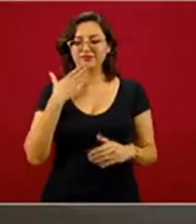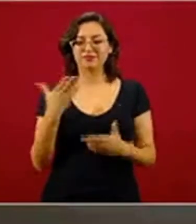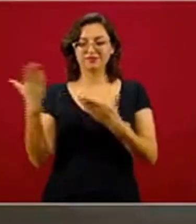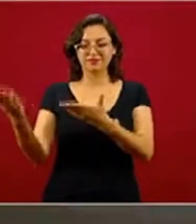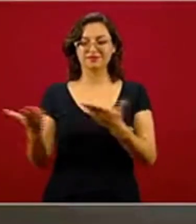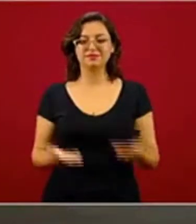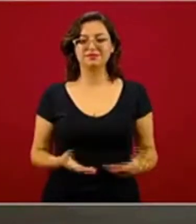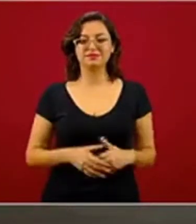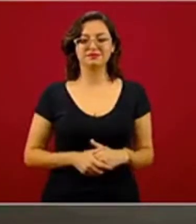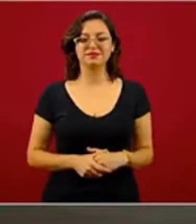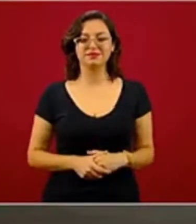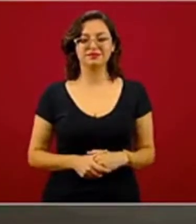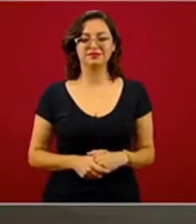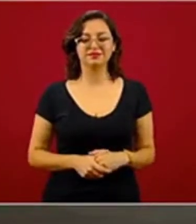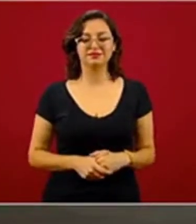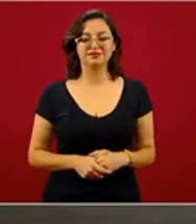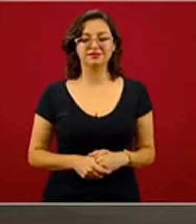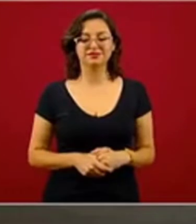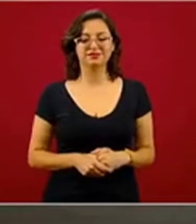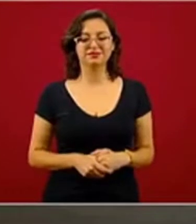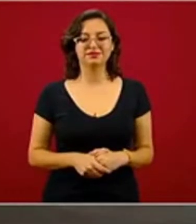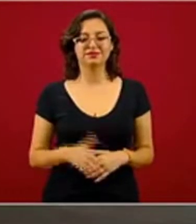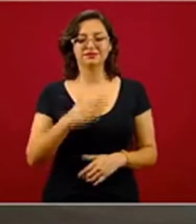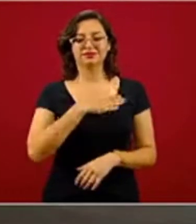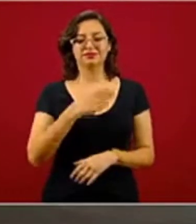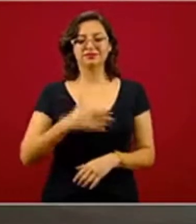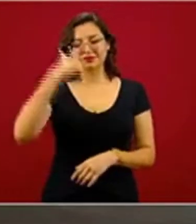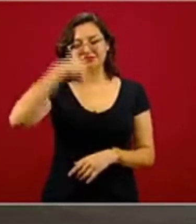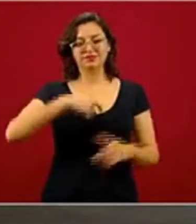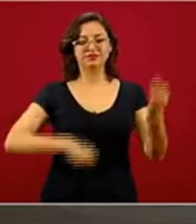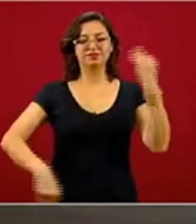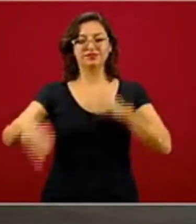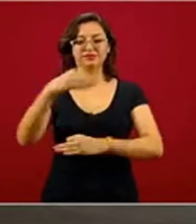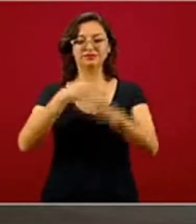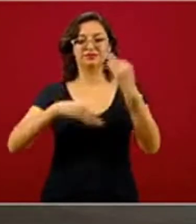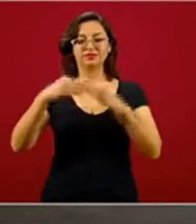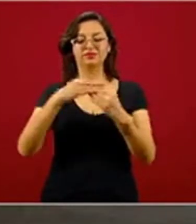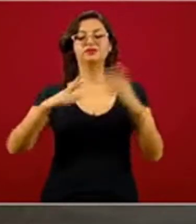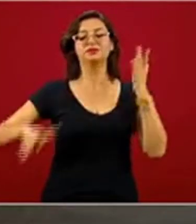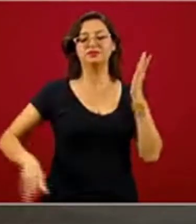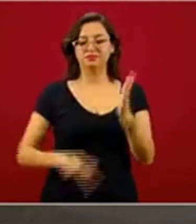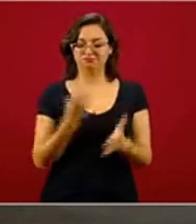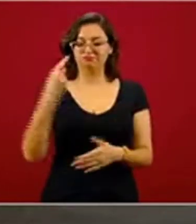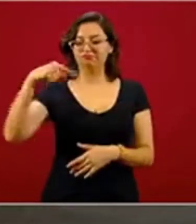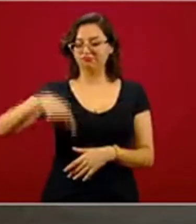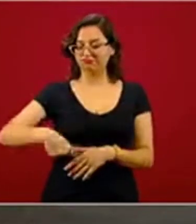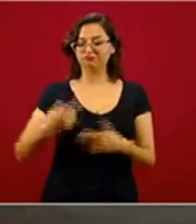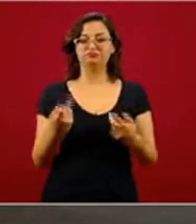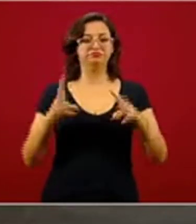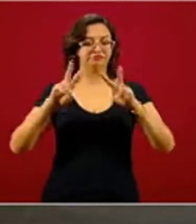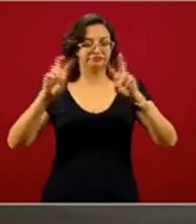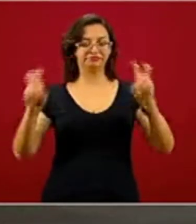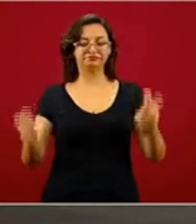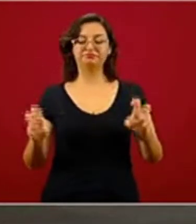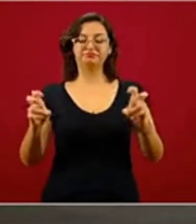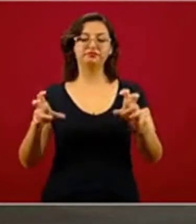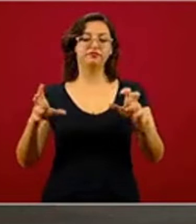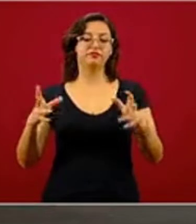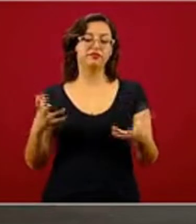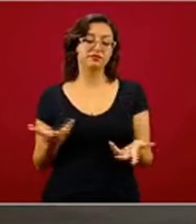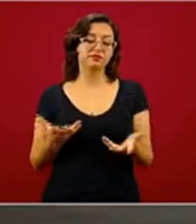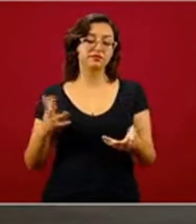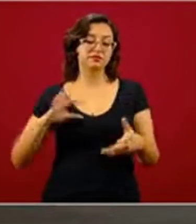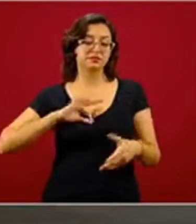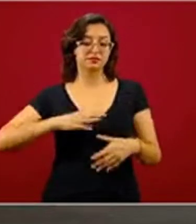querido Zoe. Bien, pues muy buenas noches con todas y todos. Estamos aquí nuevamente para actualizar el panorama